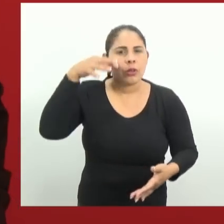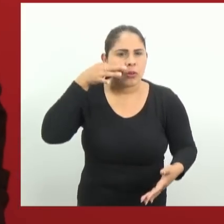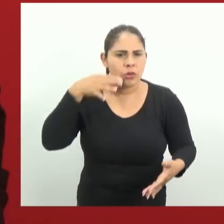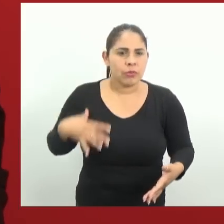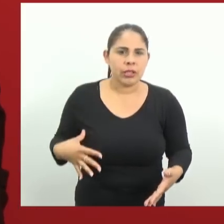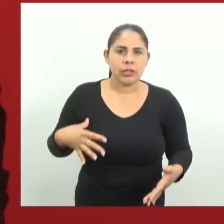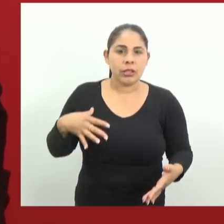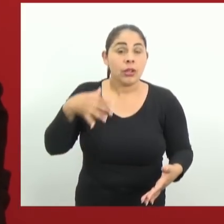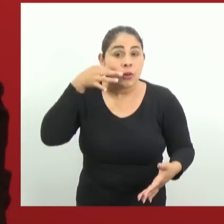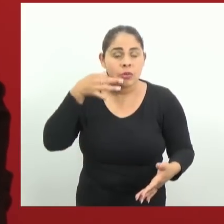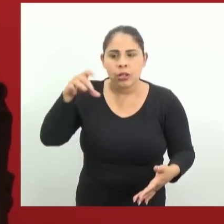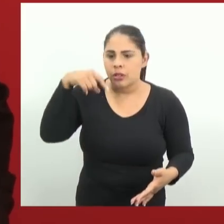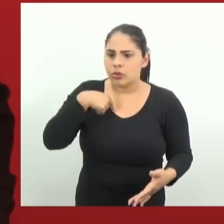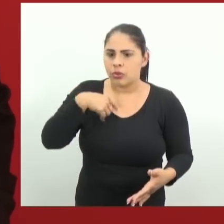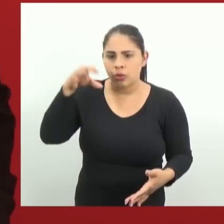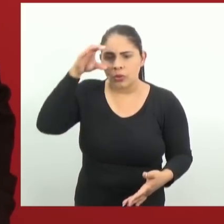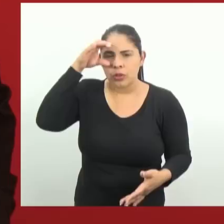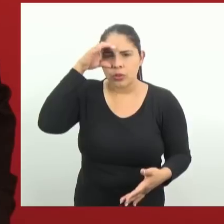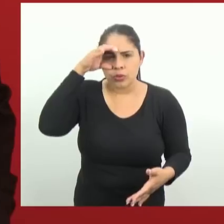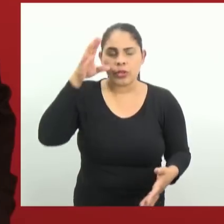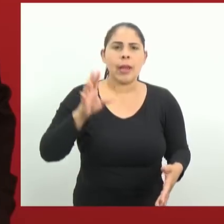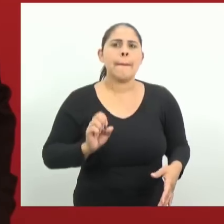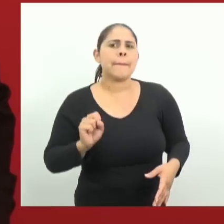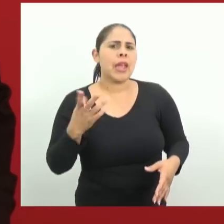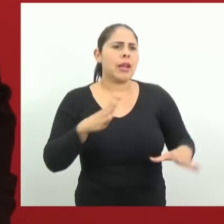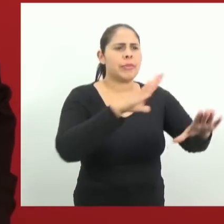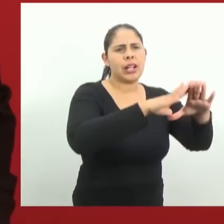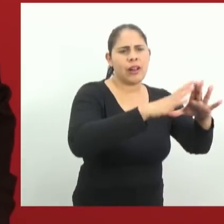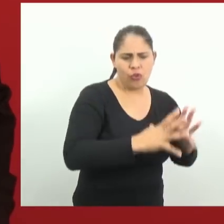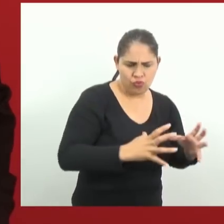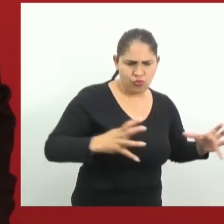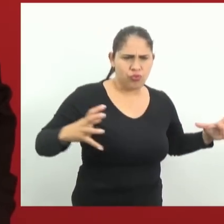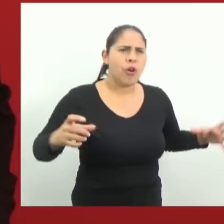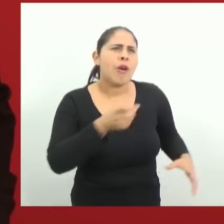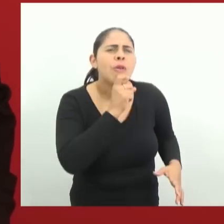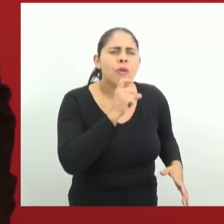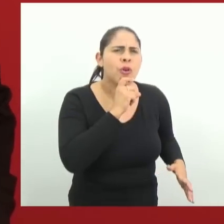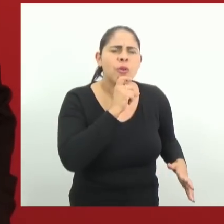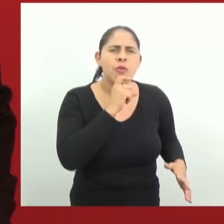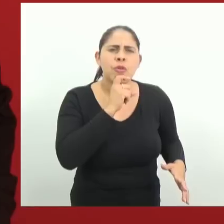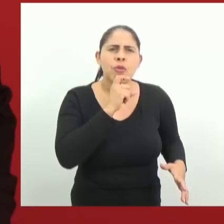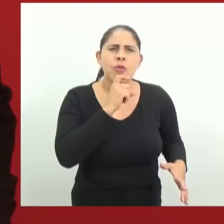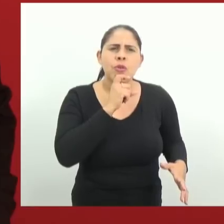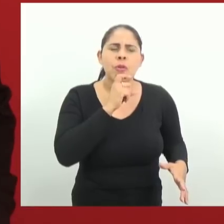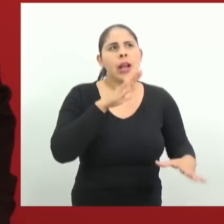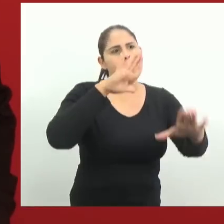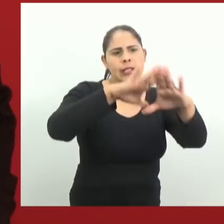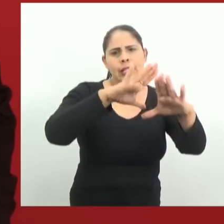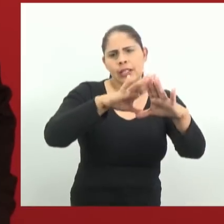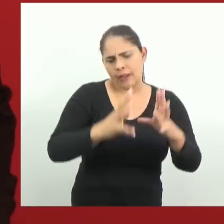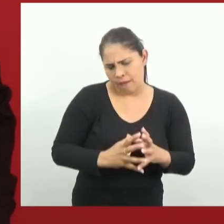estrategias como que el ministerio crezca, como estrategias para que crezca la iglesia.